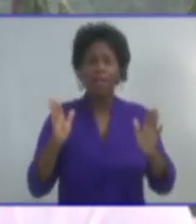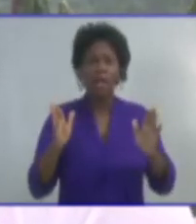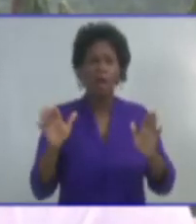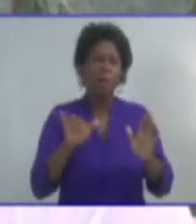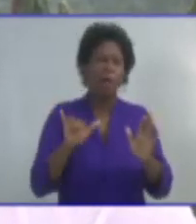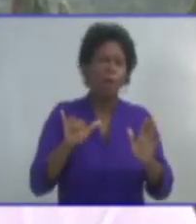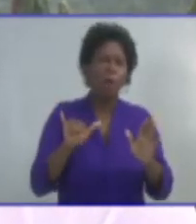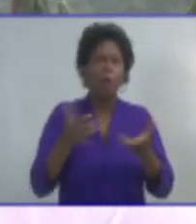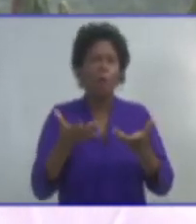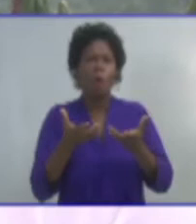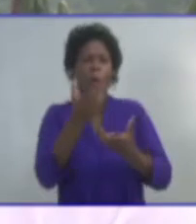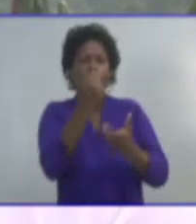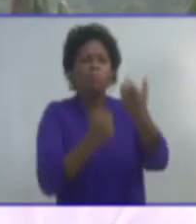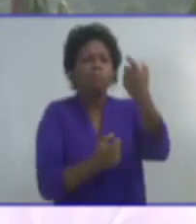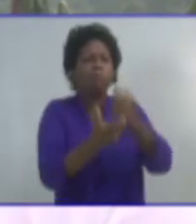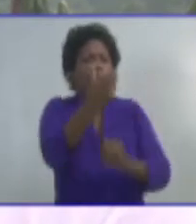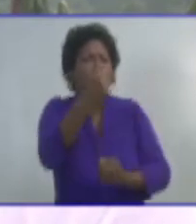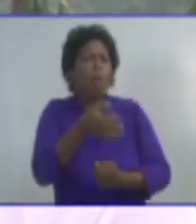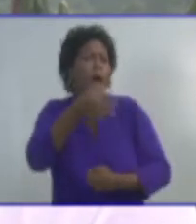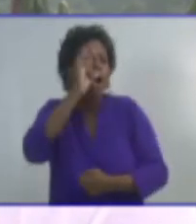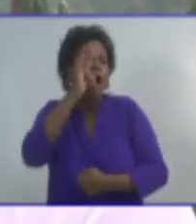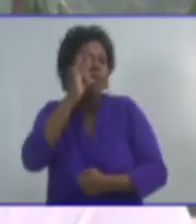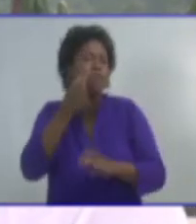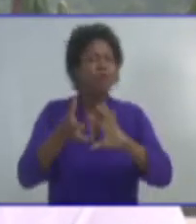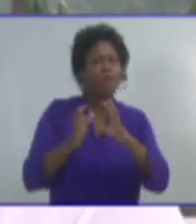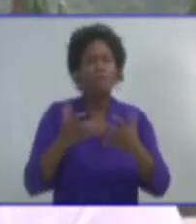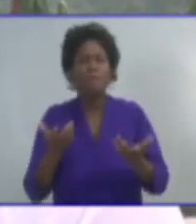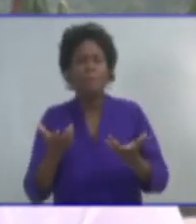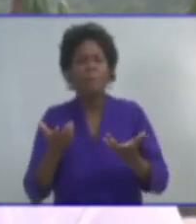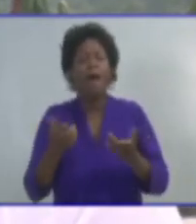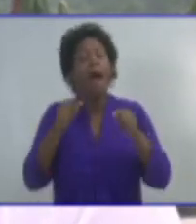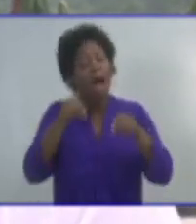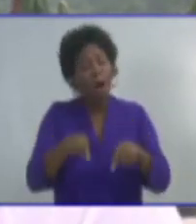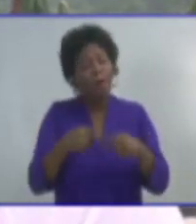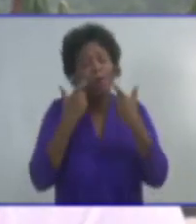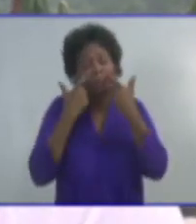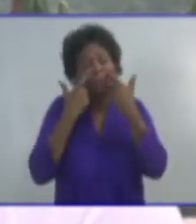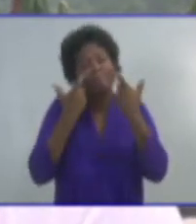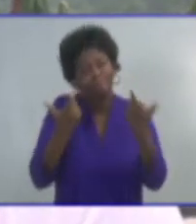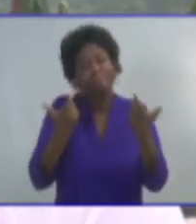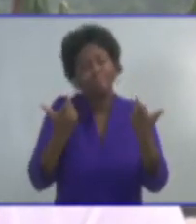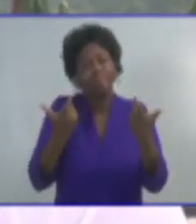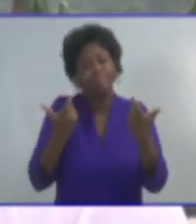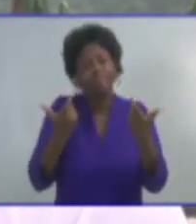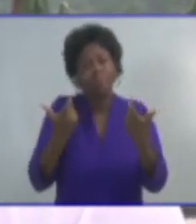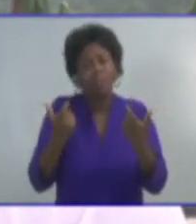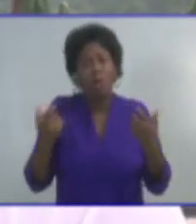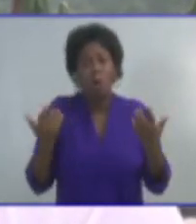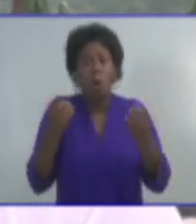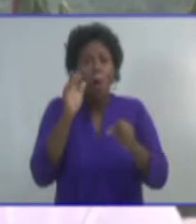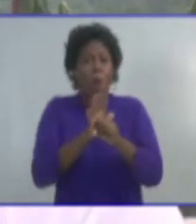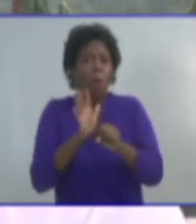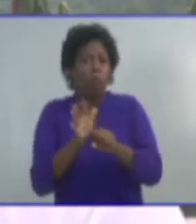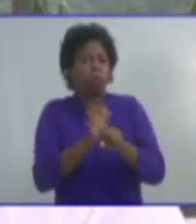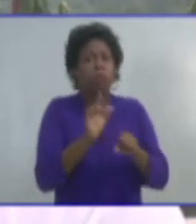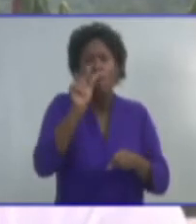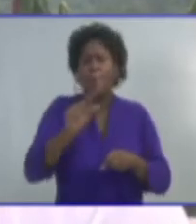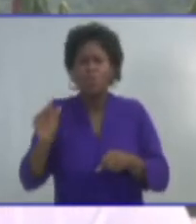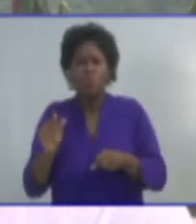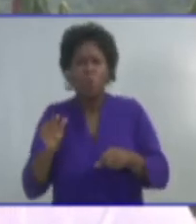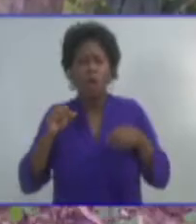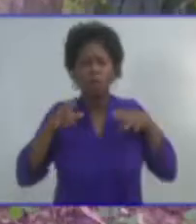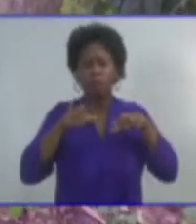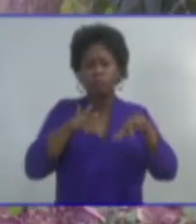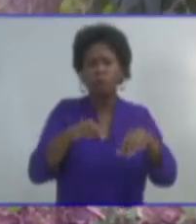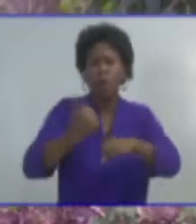va a ser grande y atípica porque hoy no vamos a contar con la gran masividad de movilización de personas como la